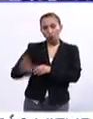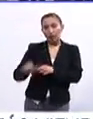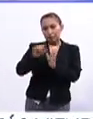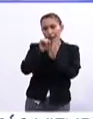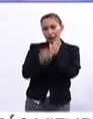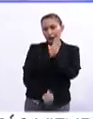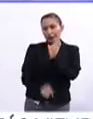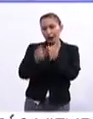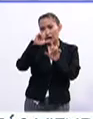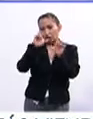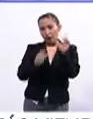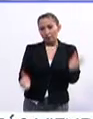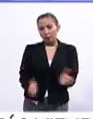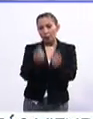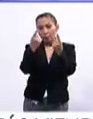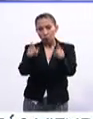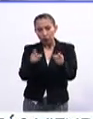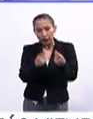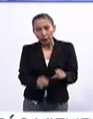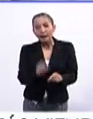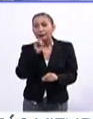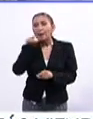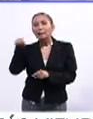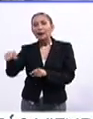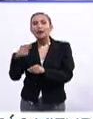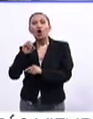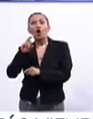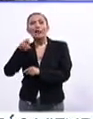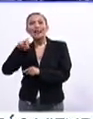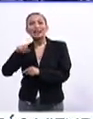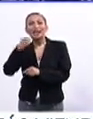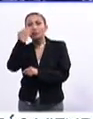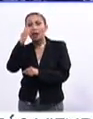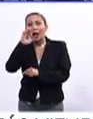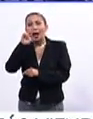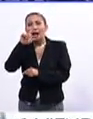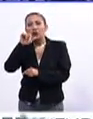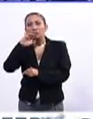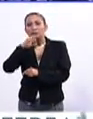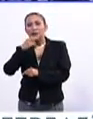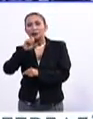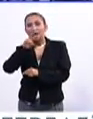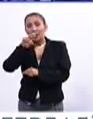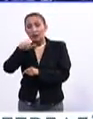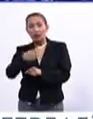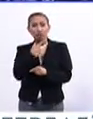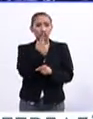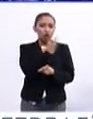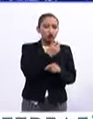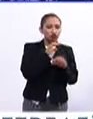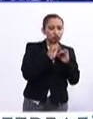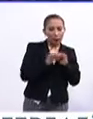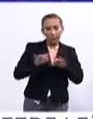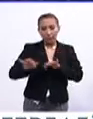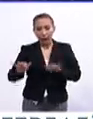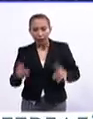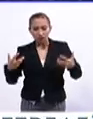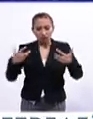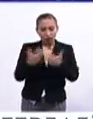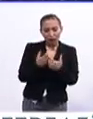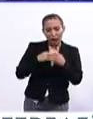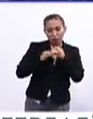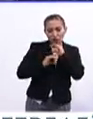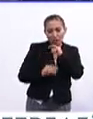al Sistema Nacional de Fomento Musical, así como de la orquesta Escuela Carlos Chávez. Dúos de flauta y piano, ensambles